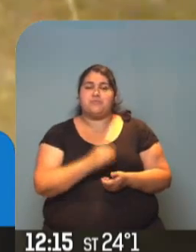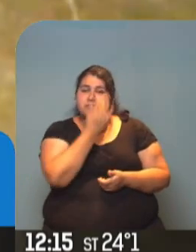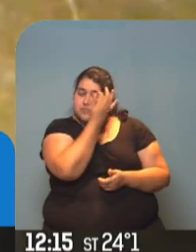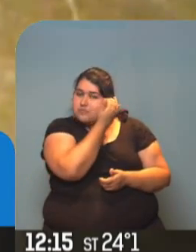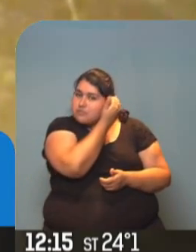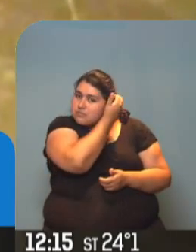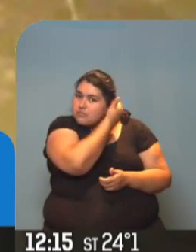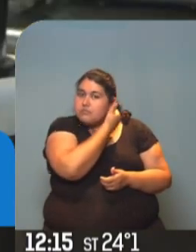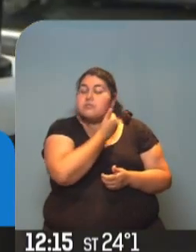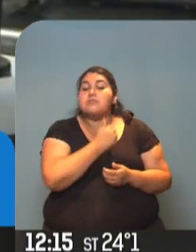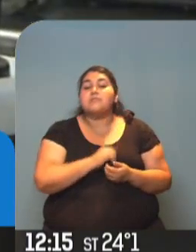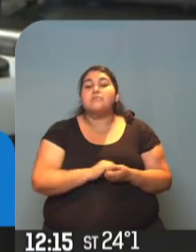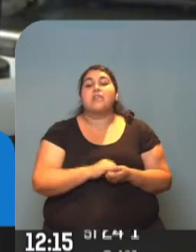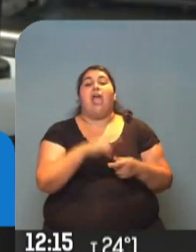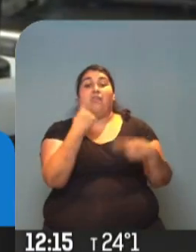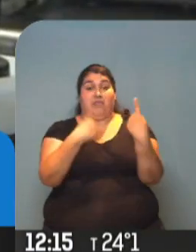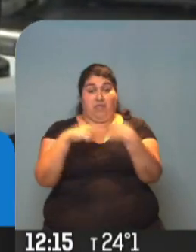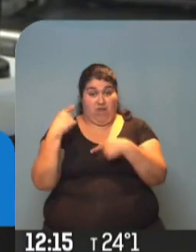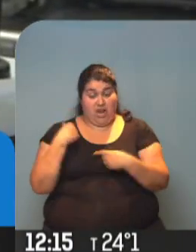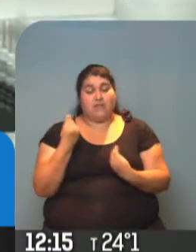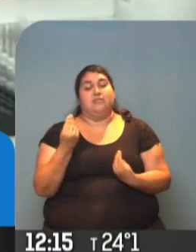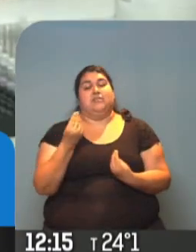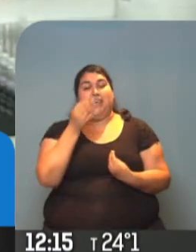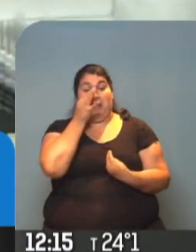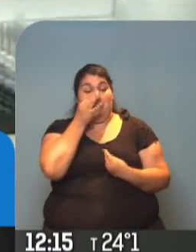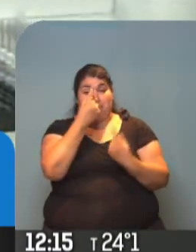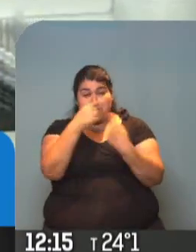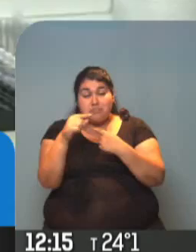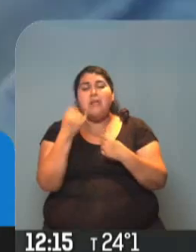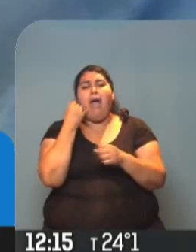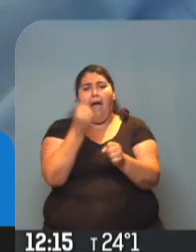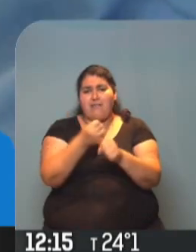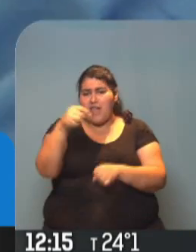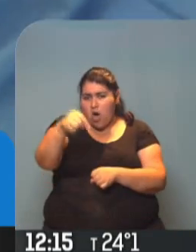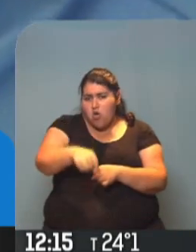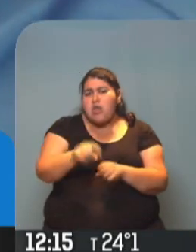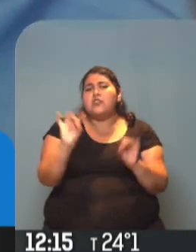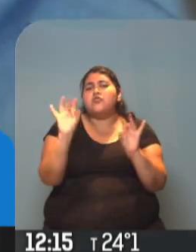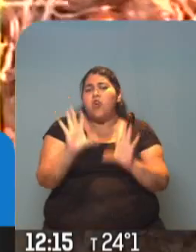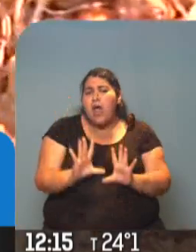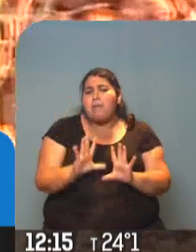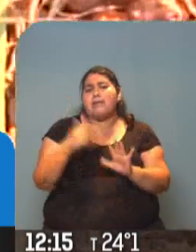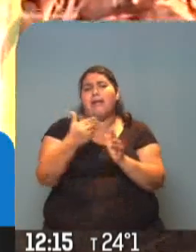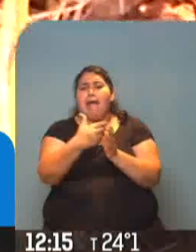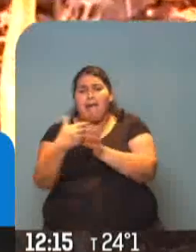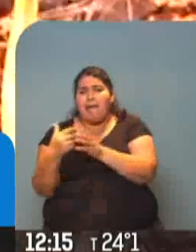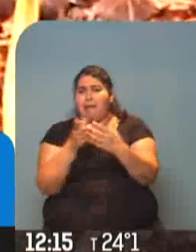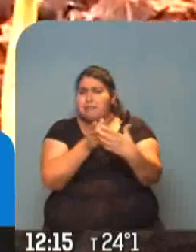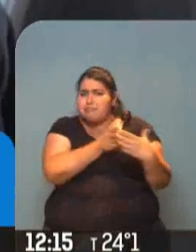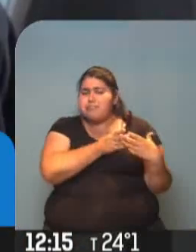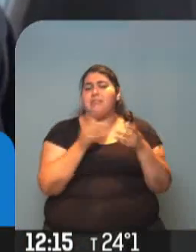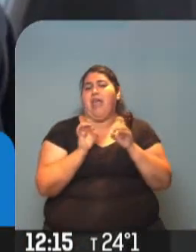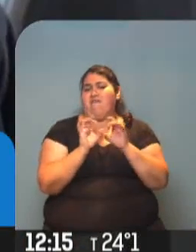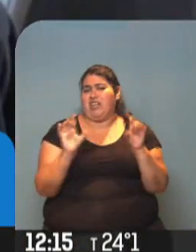La aparición de casos de hantavirus en la provincia de Buenos Aires son hasta el momento considerados aislados por los